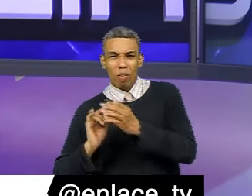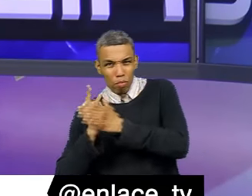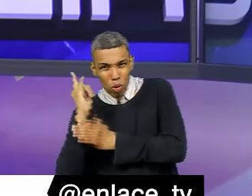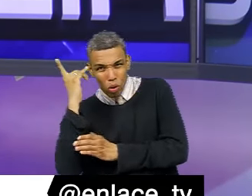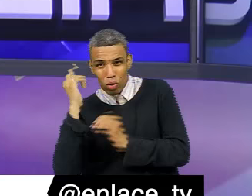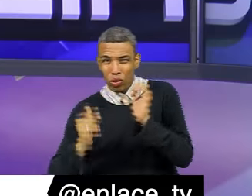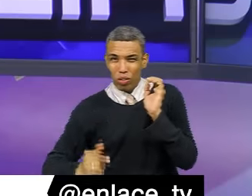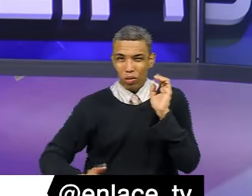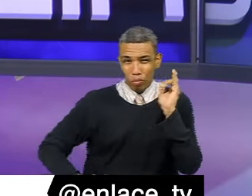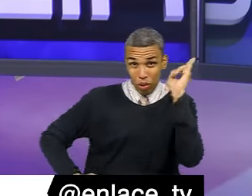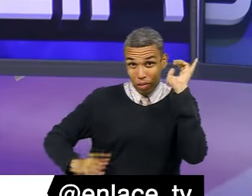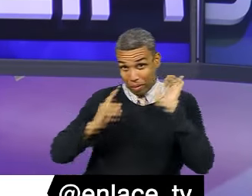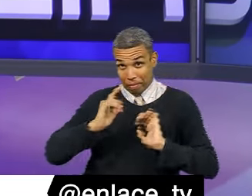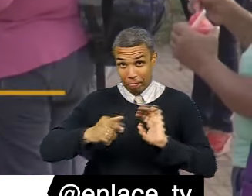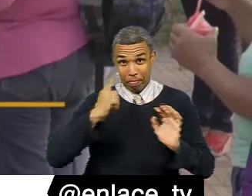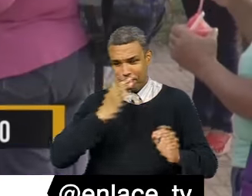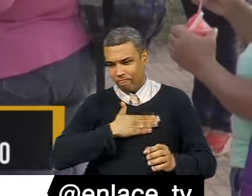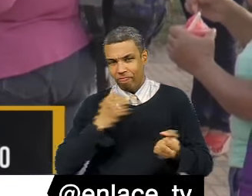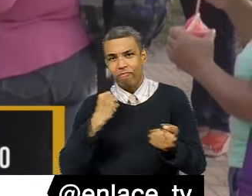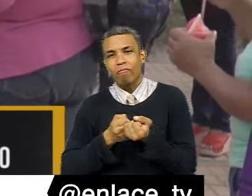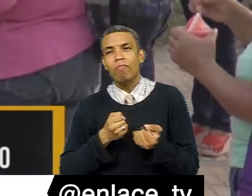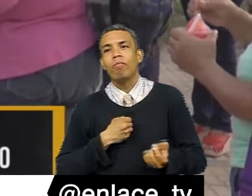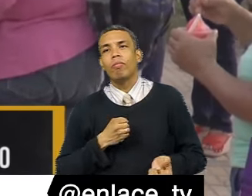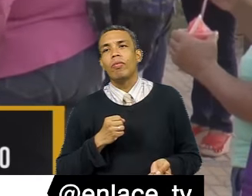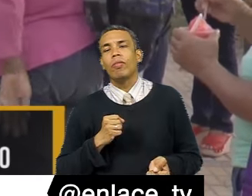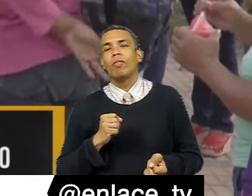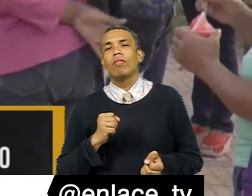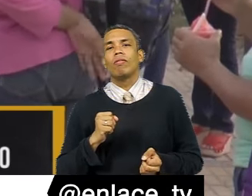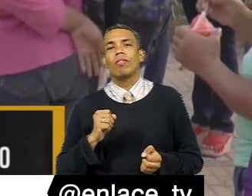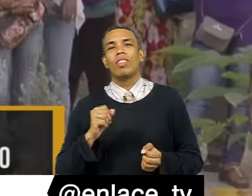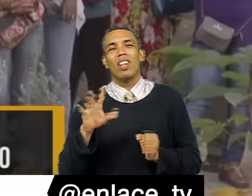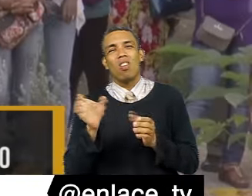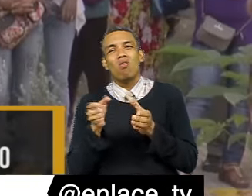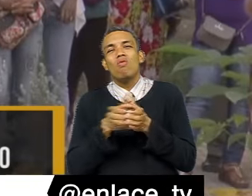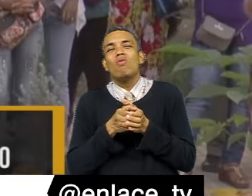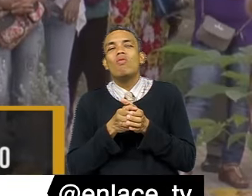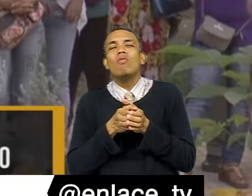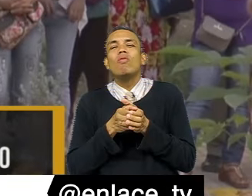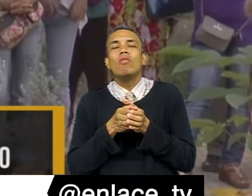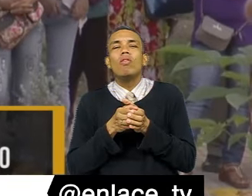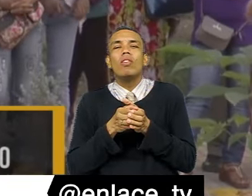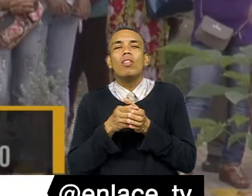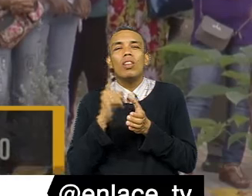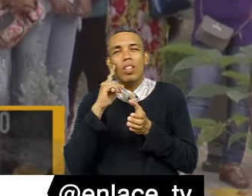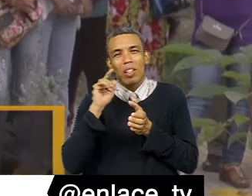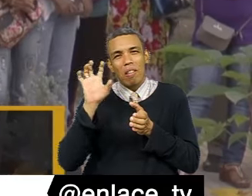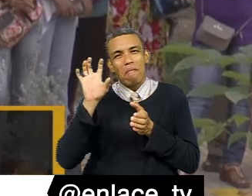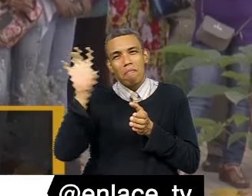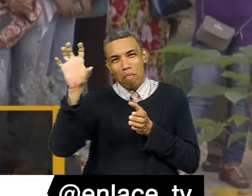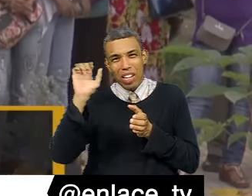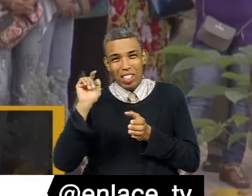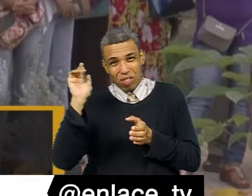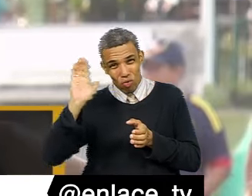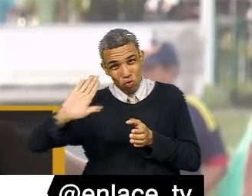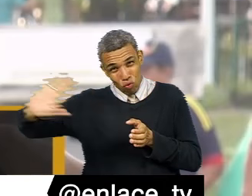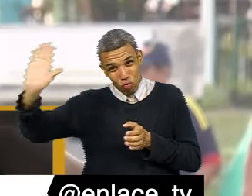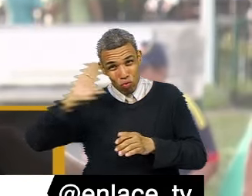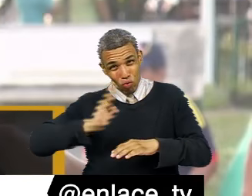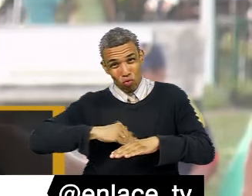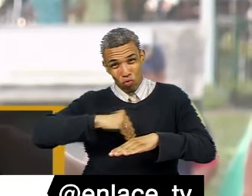por la paz. La organización HERS de Suecia apoya a la OFP en su jornada de siembra de árboles para la vida y para la